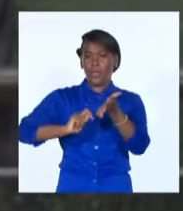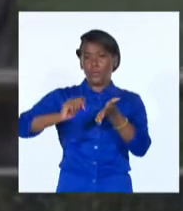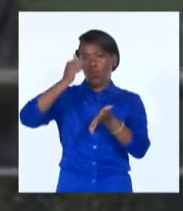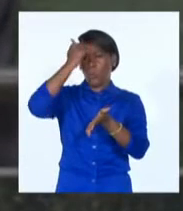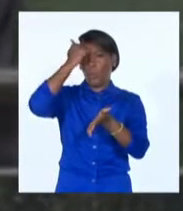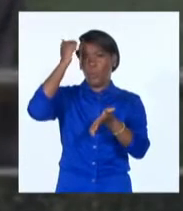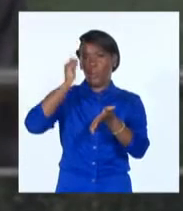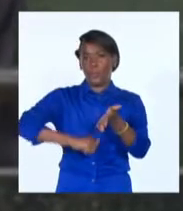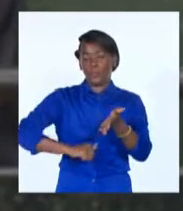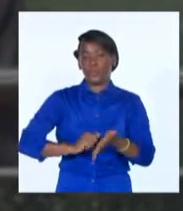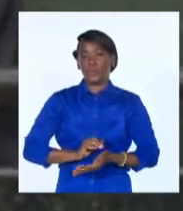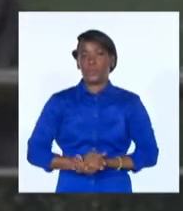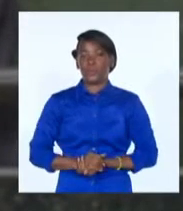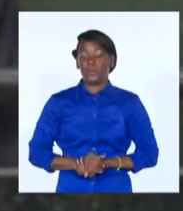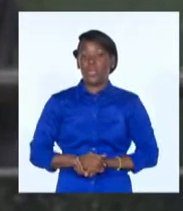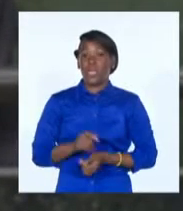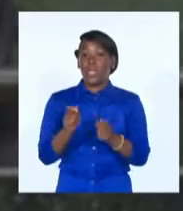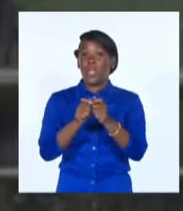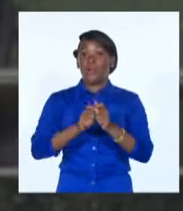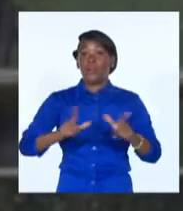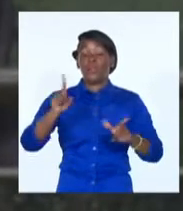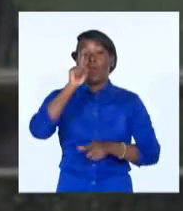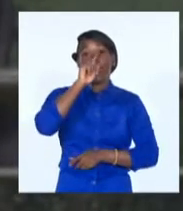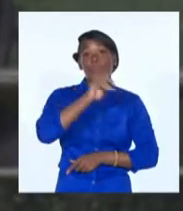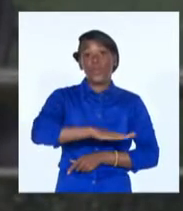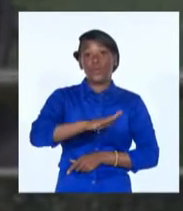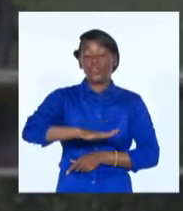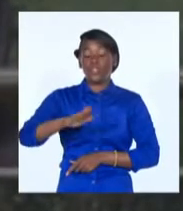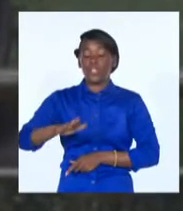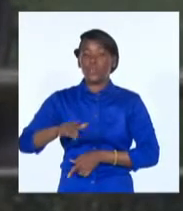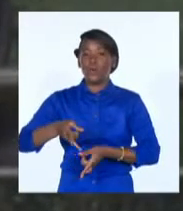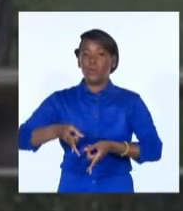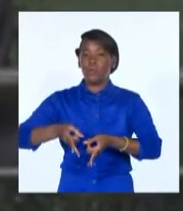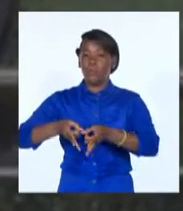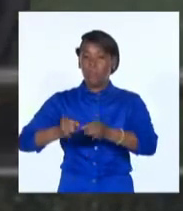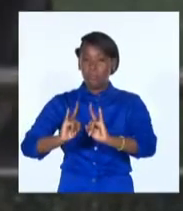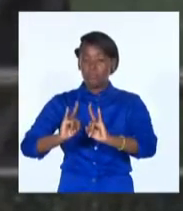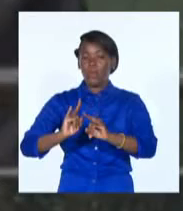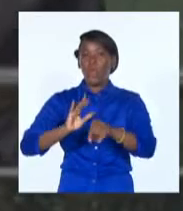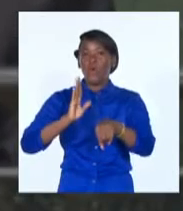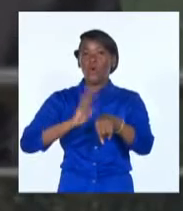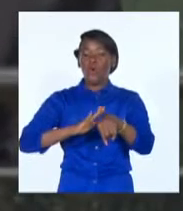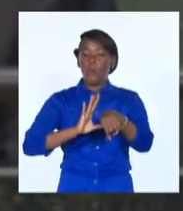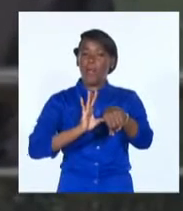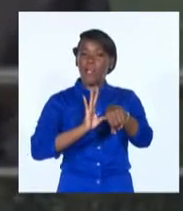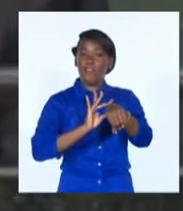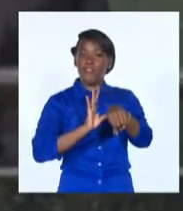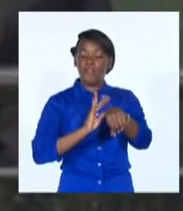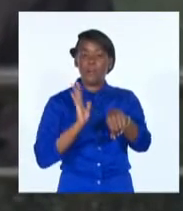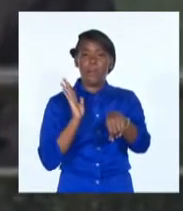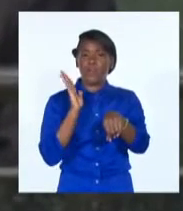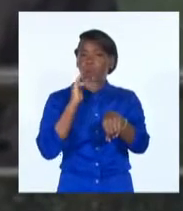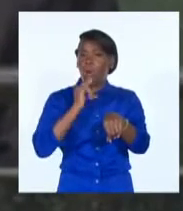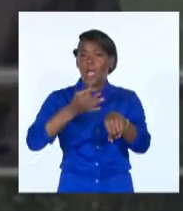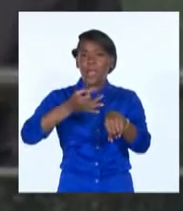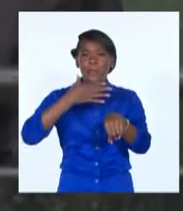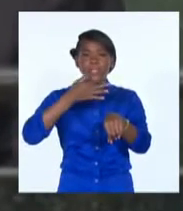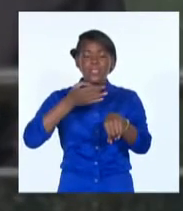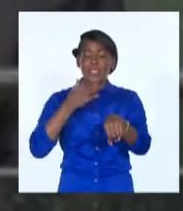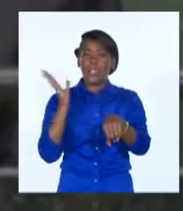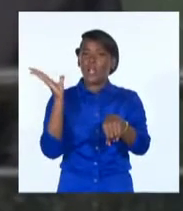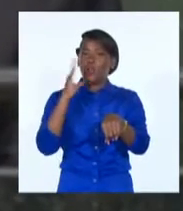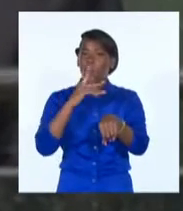de enfermedades curables, mientras que los gastos militares anuales en todo el